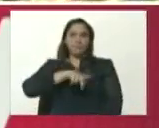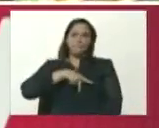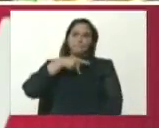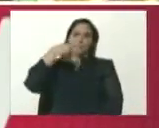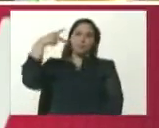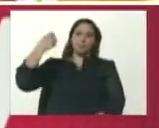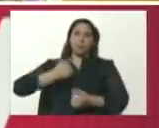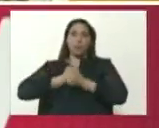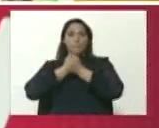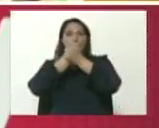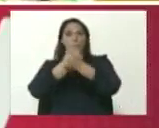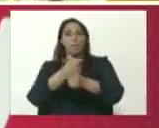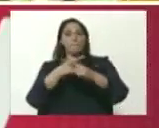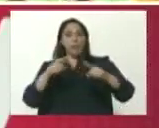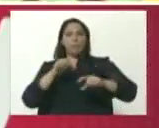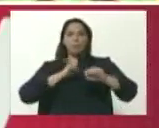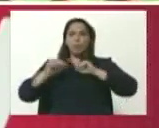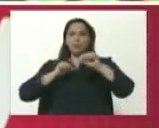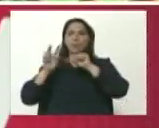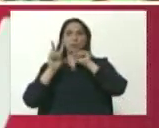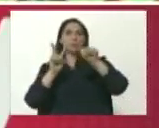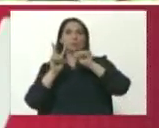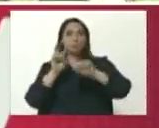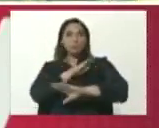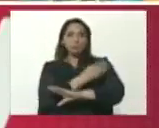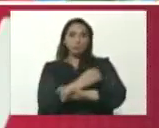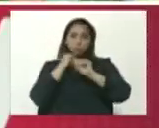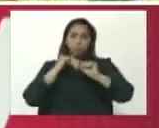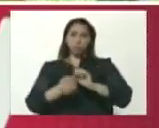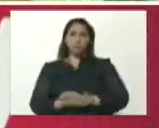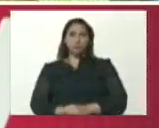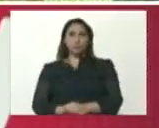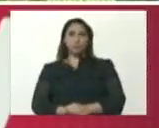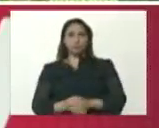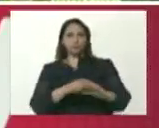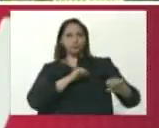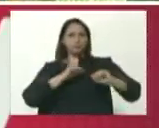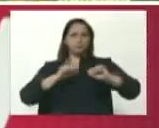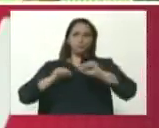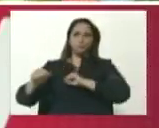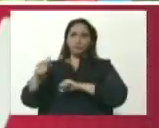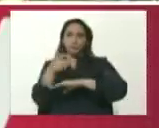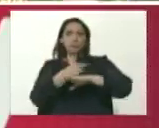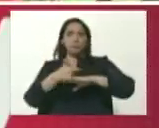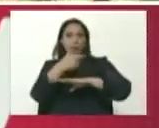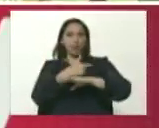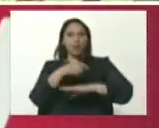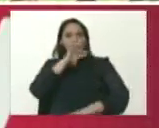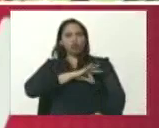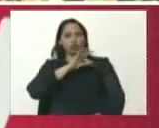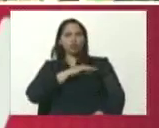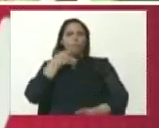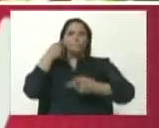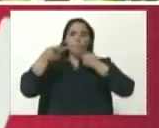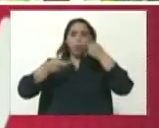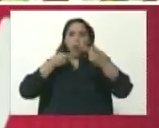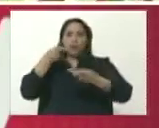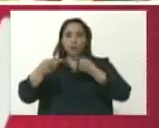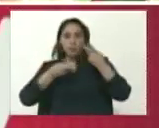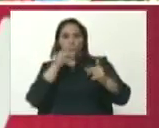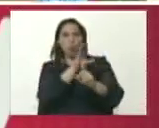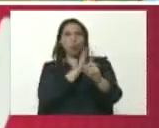amor para que el movimiento Somos Venezuela sea un poderosísimo movimiento de gobierno sociopolítico,